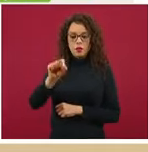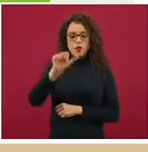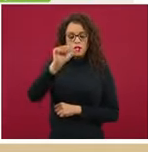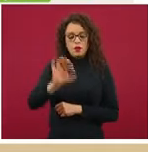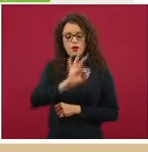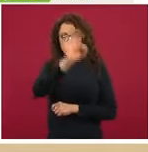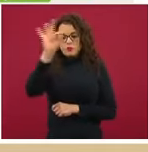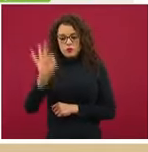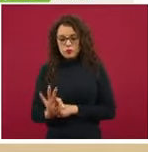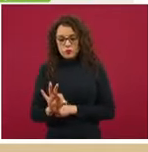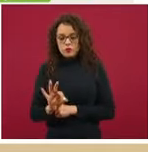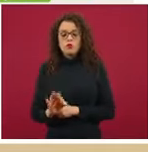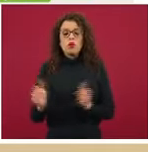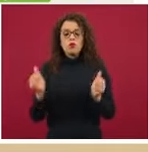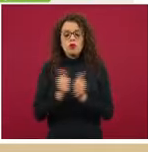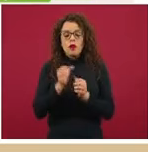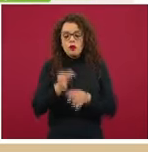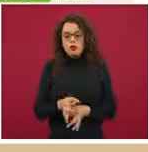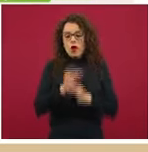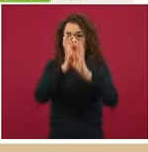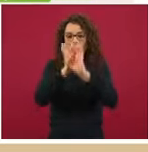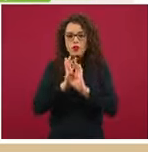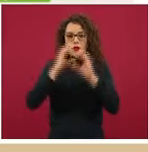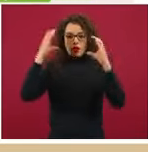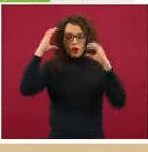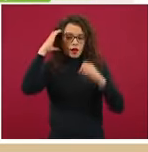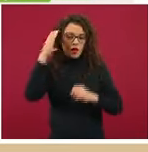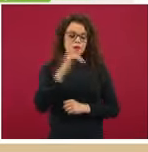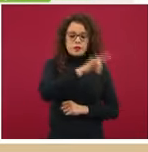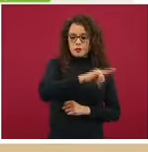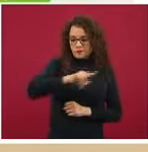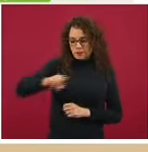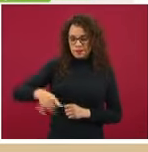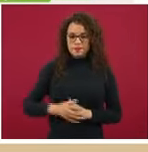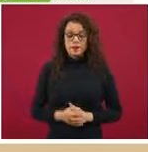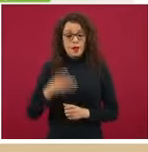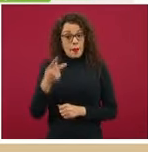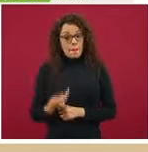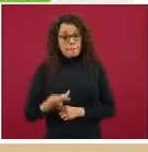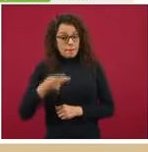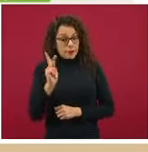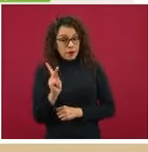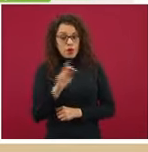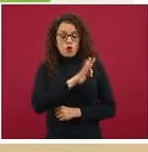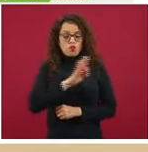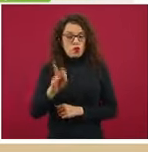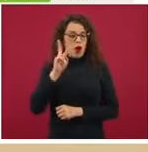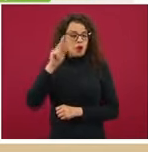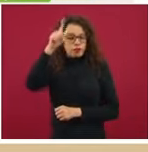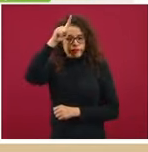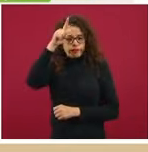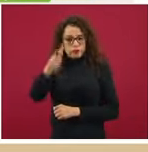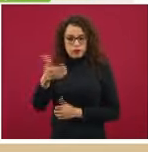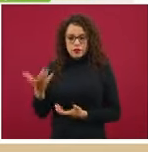26% de ocupación de camas con ventilador. Sin embargo, sí podemos notar un poco